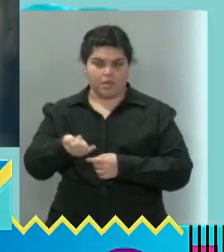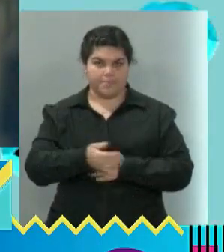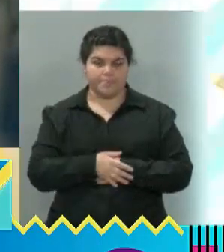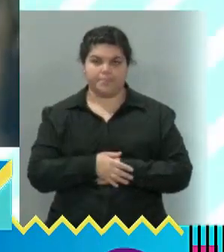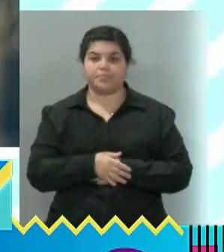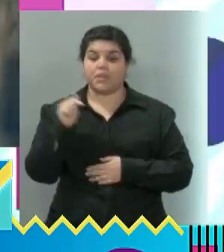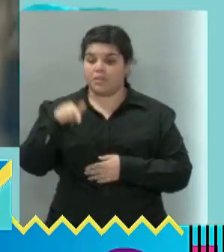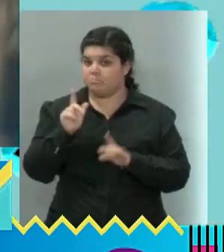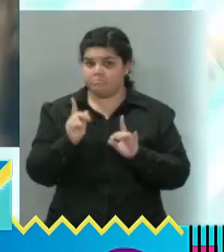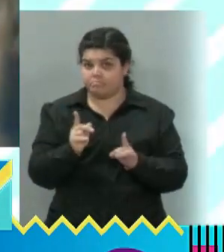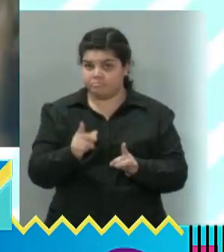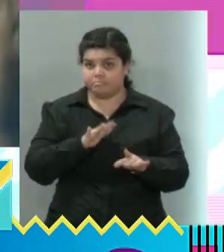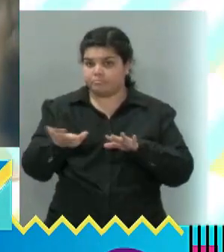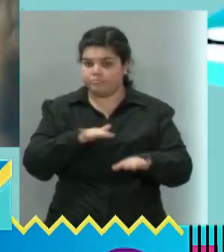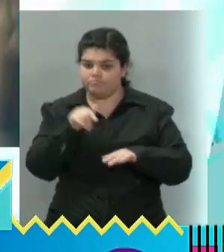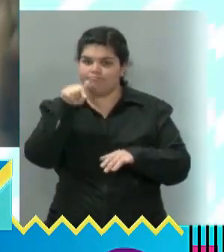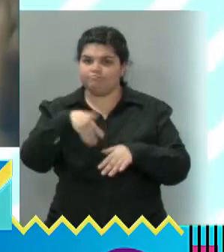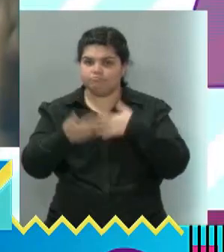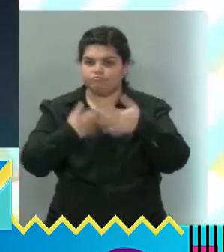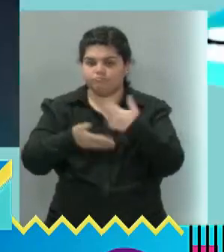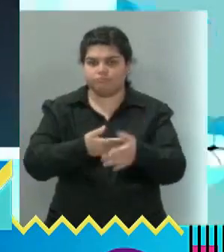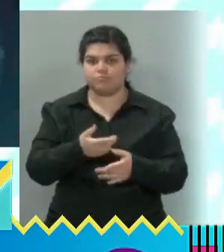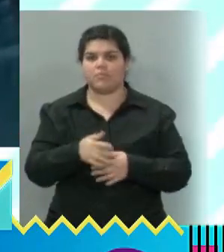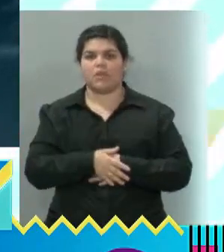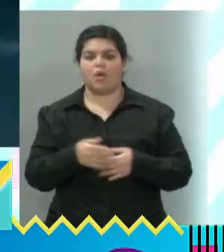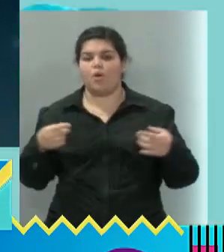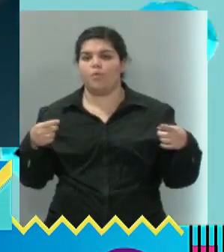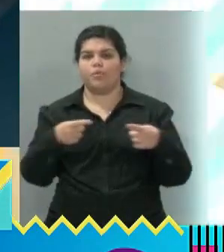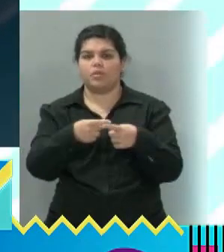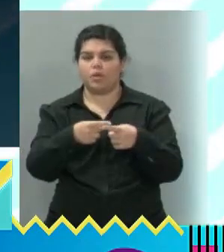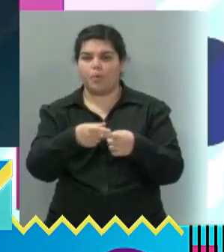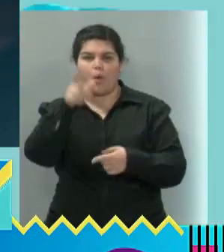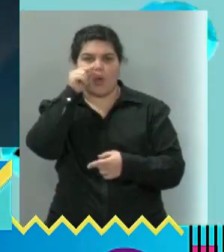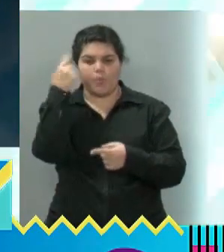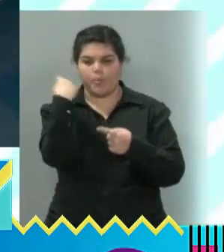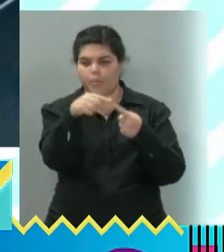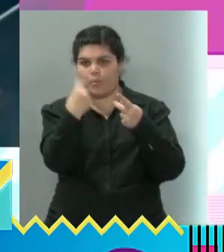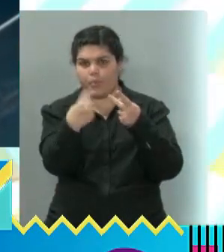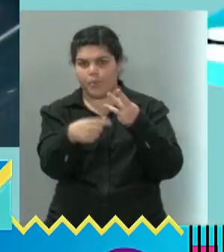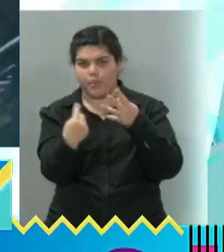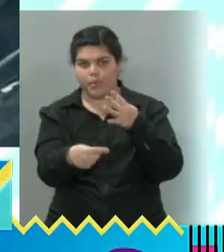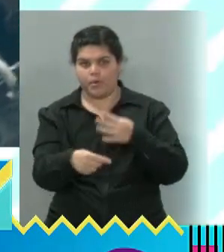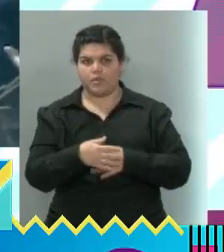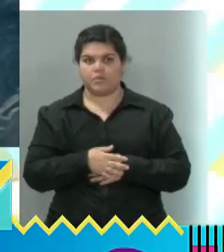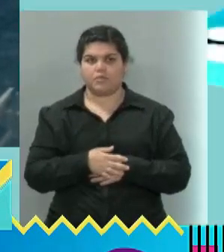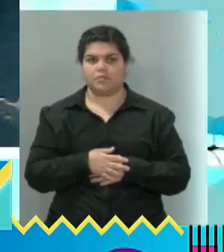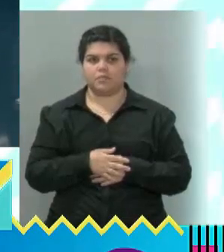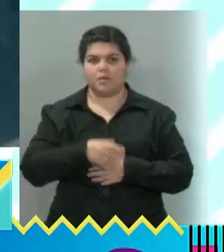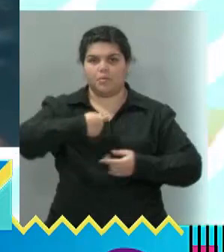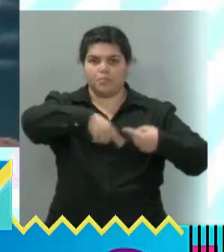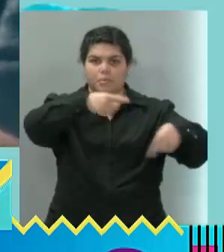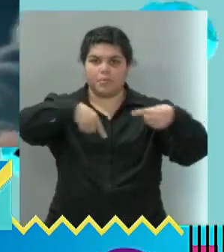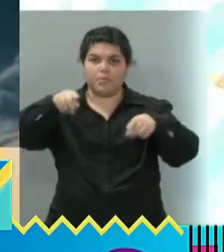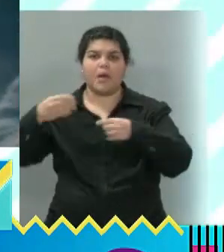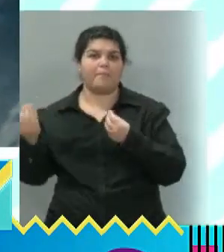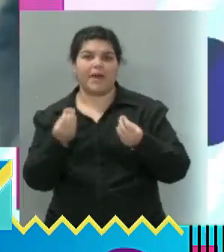esta situación y las diferentes misiones diplomáticas que se han enviado hacia Europa